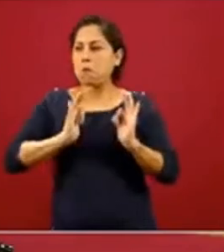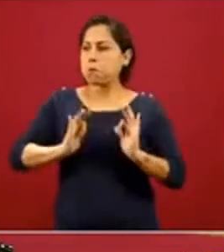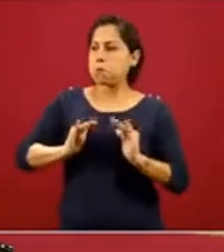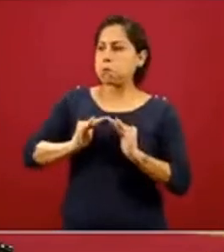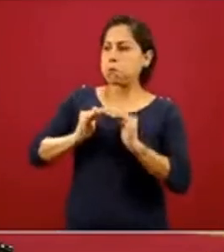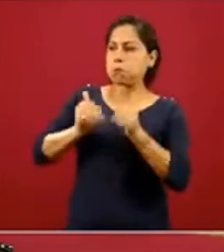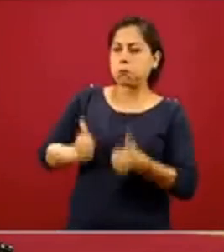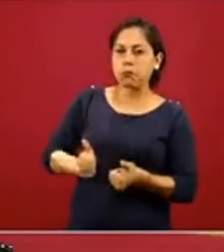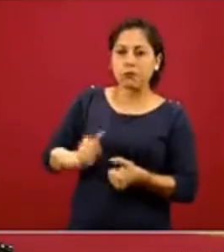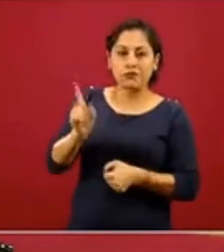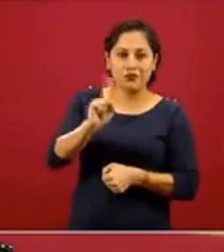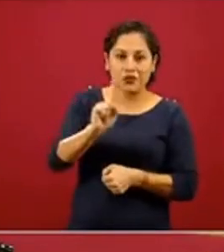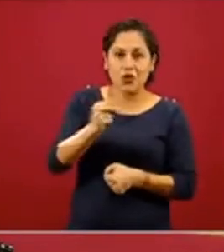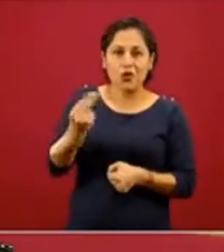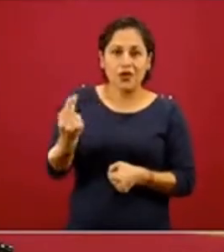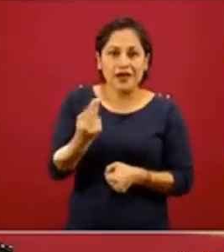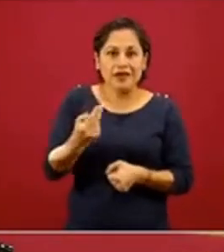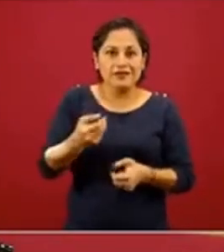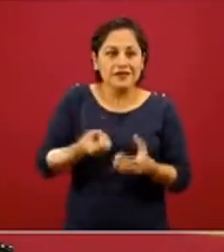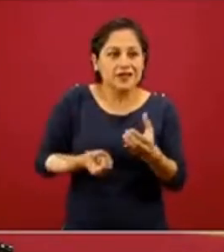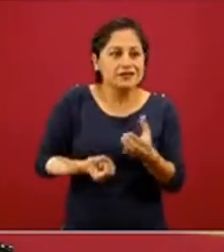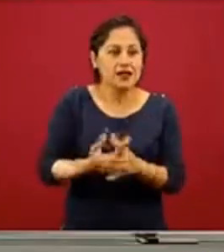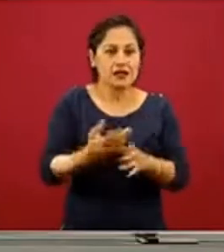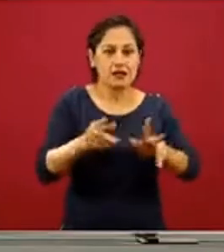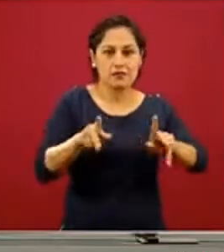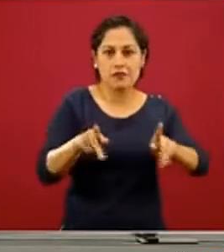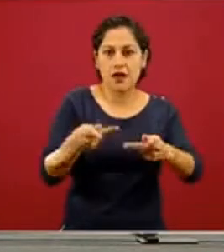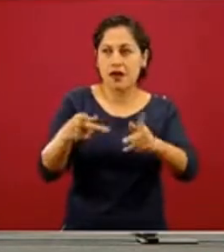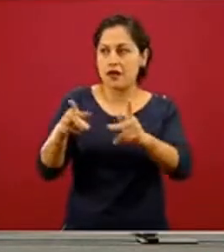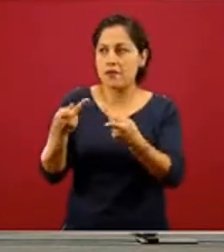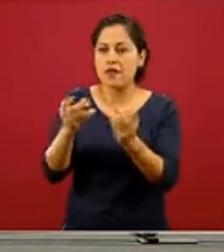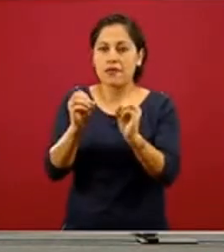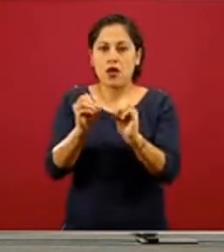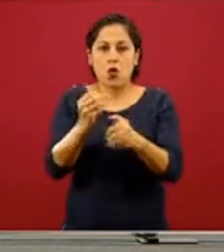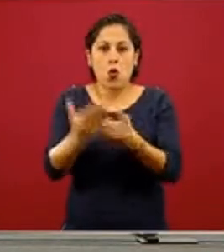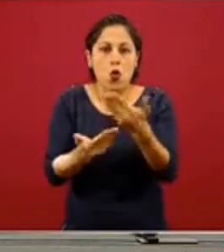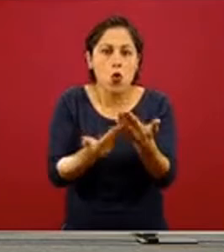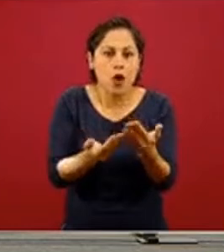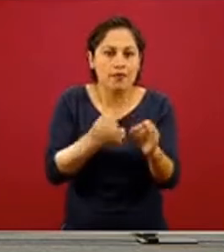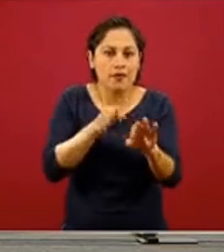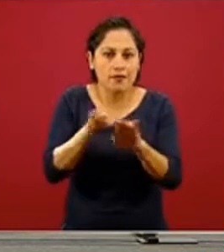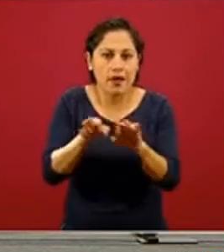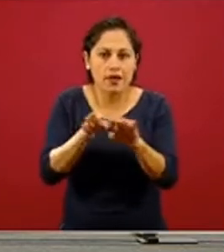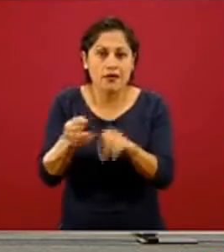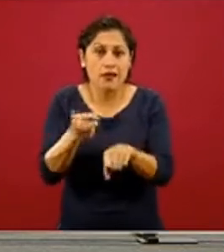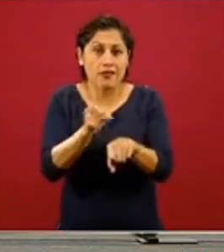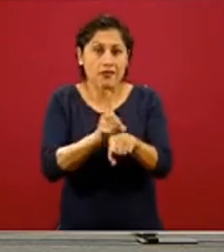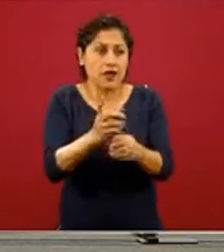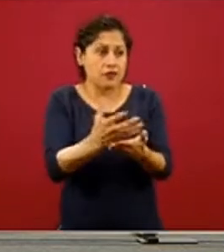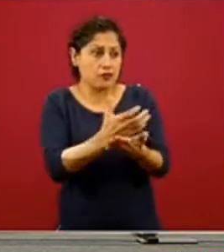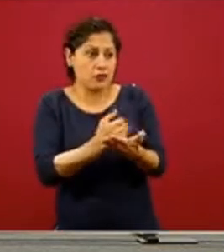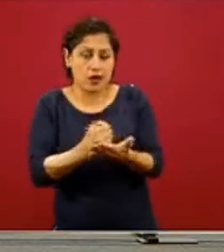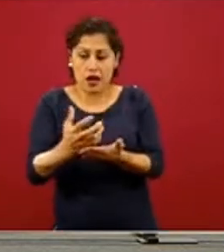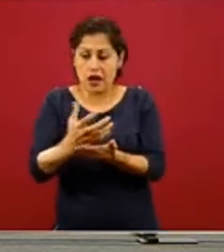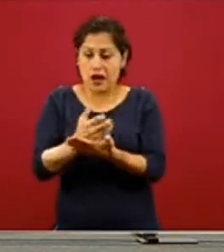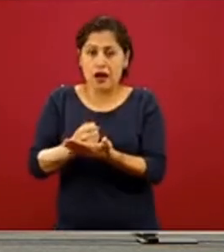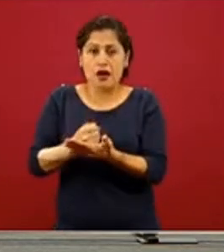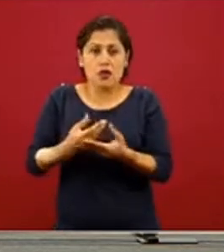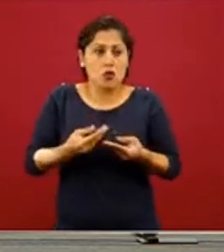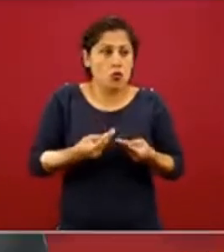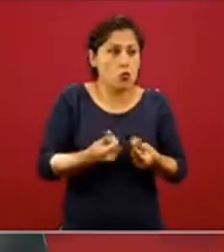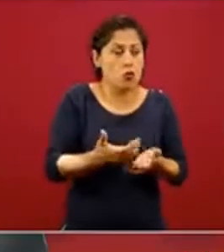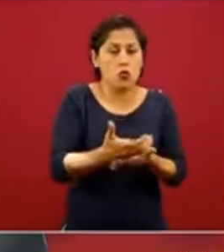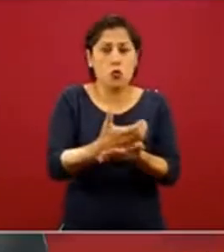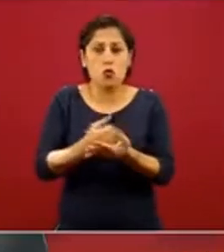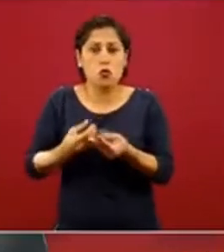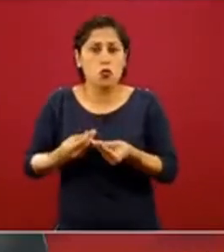un producto, ofrecer un servicio y obtener su ingreso diario. Viven al día, no